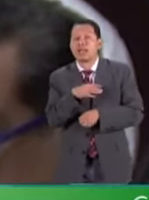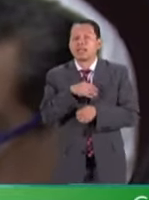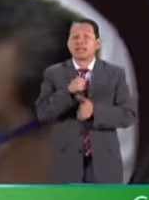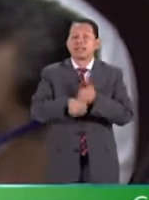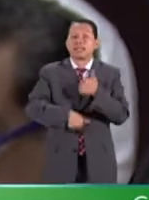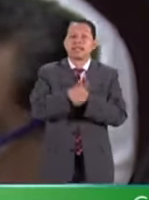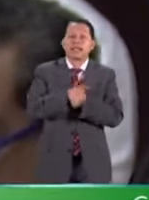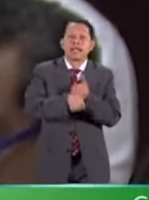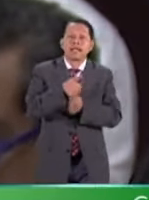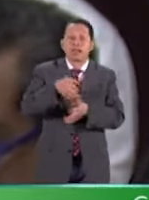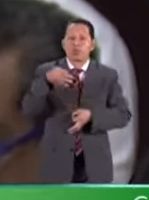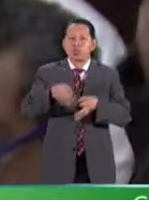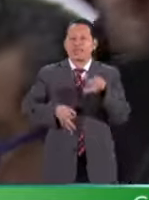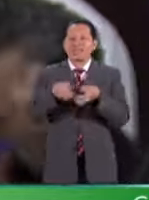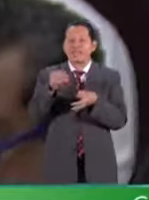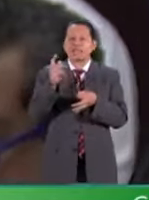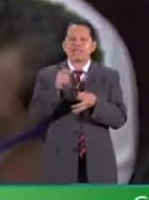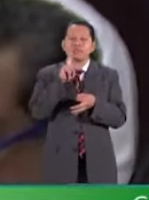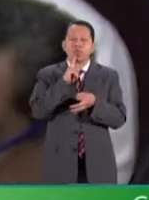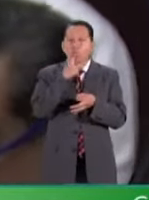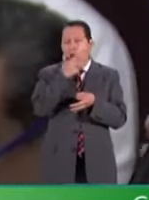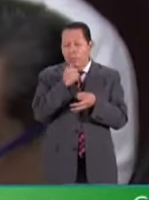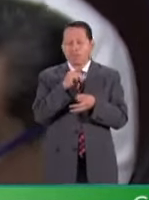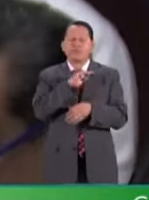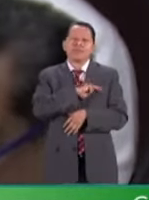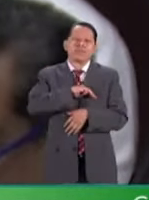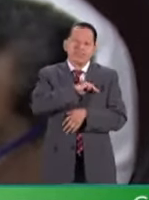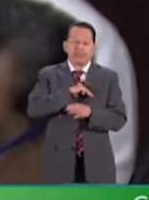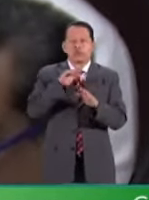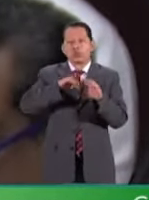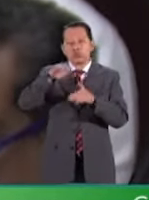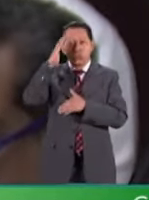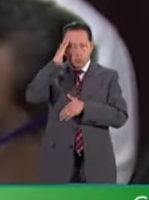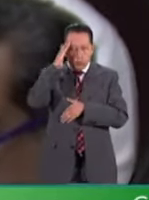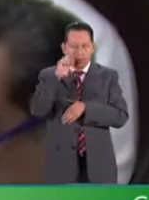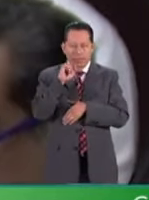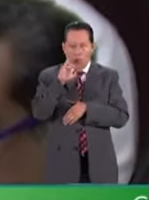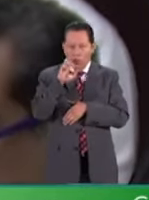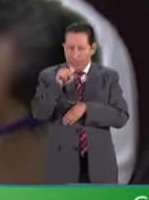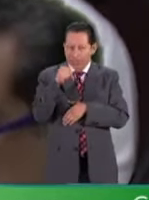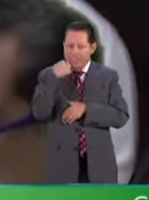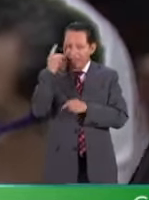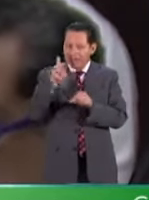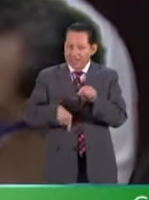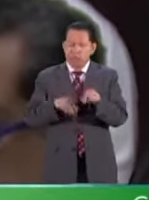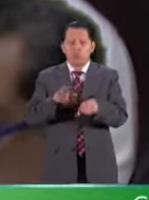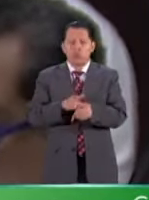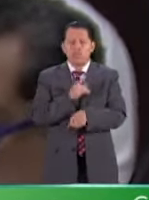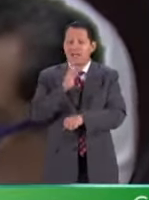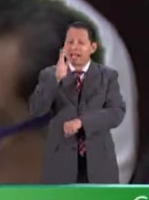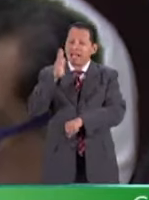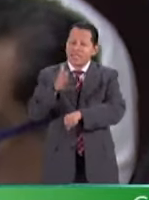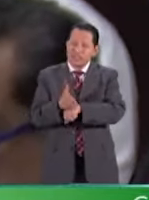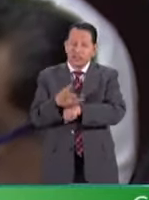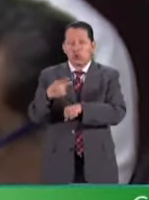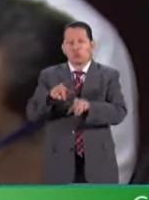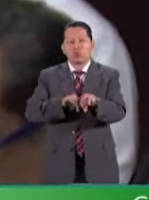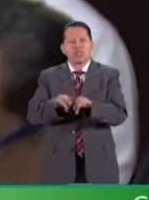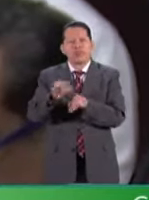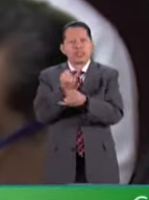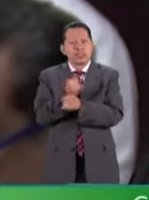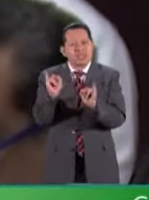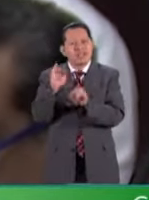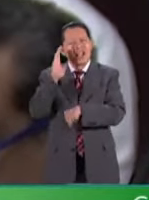judicial de nuestros jueces y juezas magistrados ministros y ministras de la suprema corte castigos por hacer su trabajo